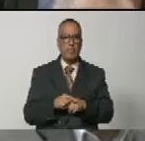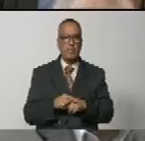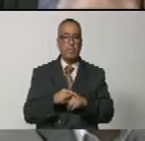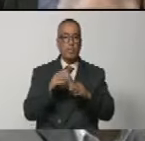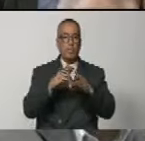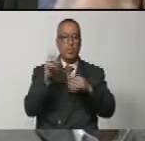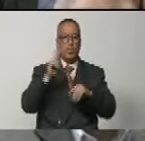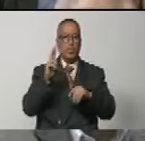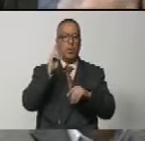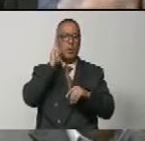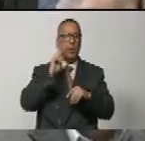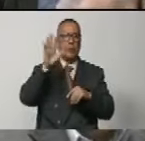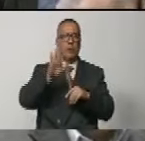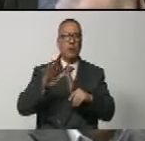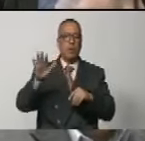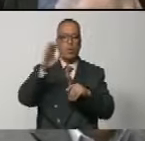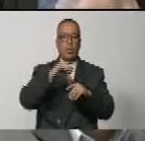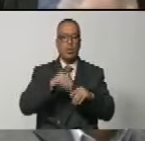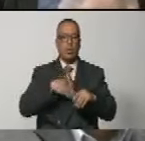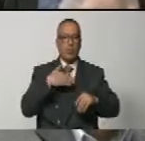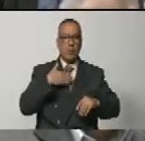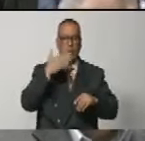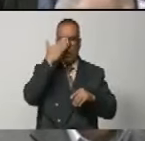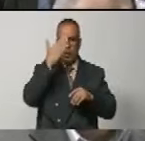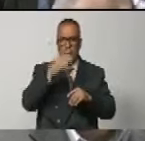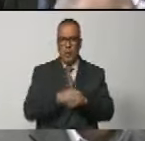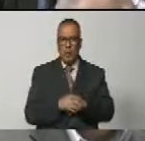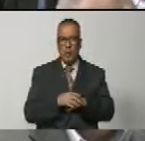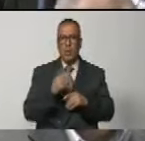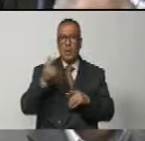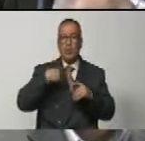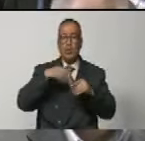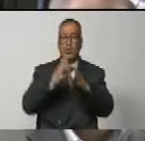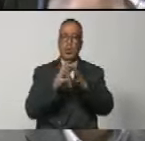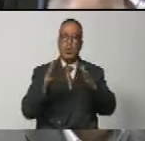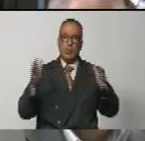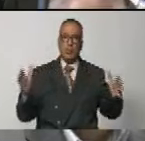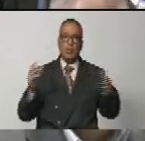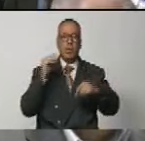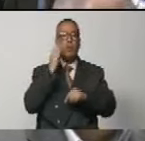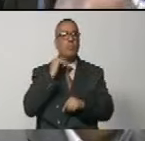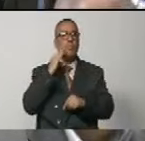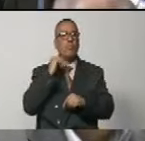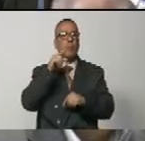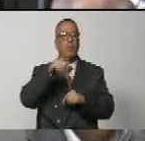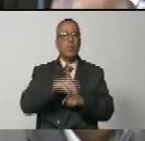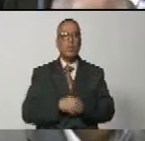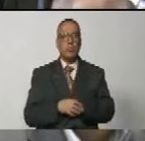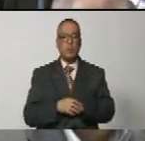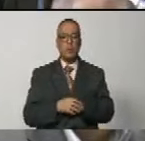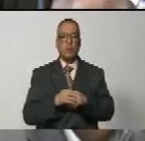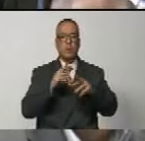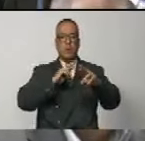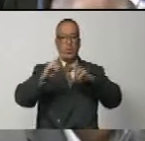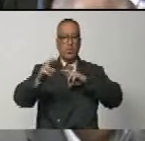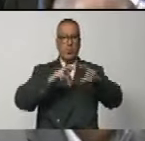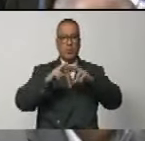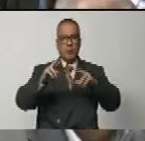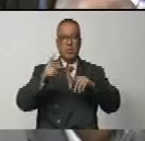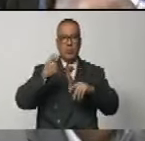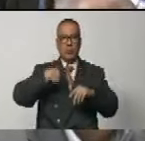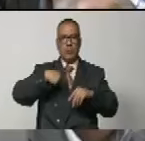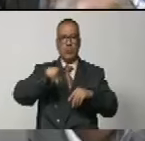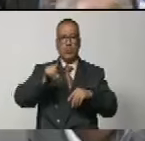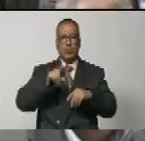de la República Bolivariana de Venezuela en los Emiratos Árabes Unidos y tiene una amplia experiencia en las relaciones que hemos